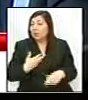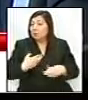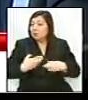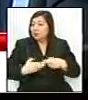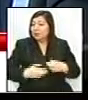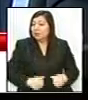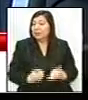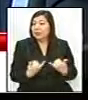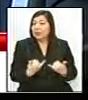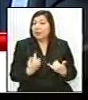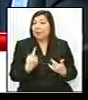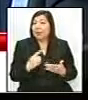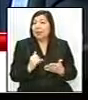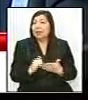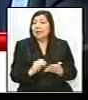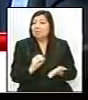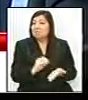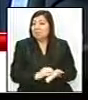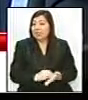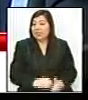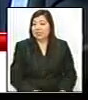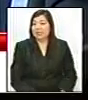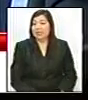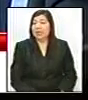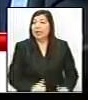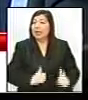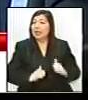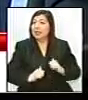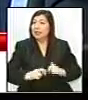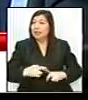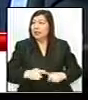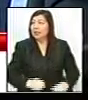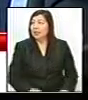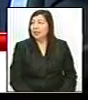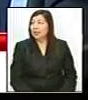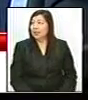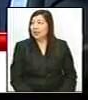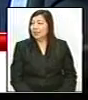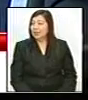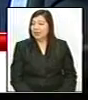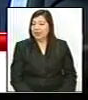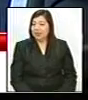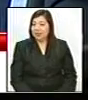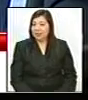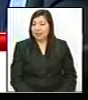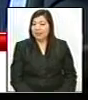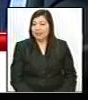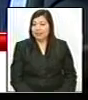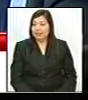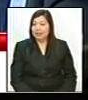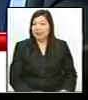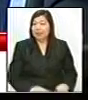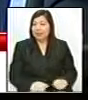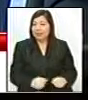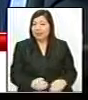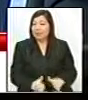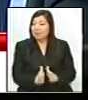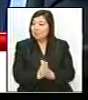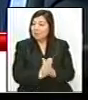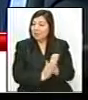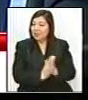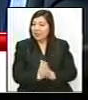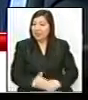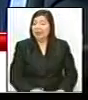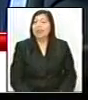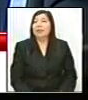promocionar estas zonas para que inmediatamente la actividad productiva del país empiece a instalarse allí y que además tiene los beneficios que todos